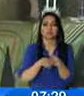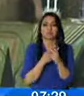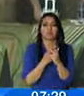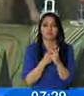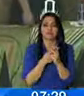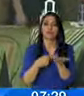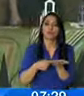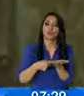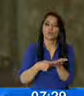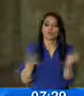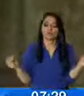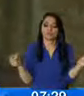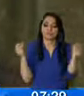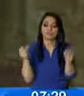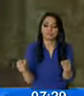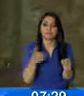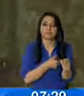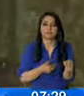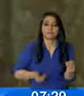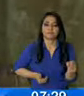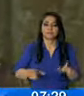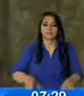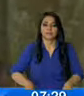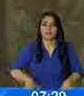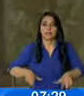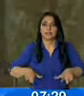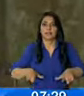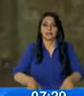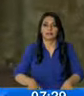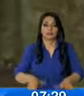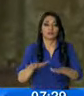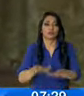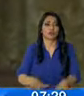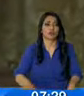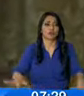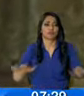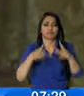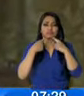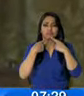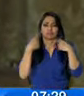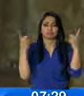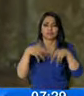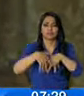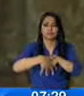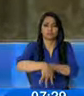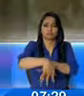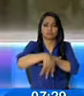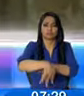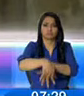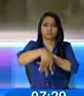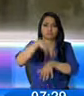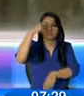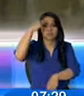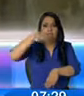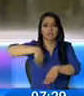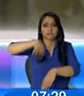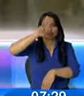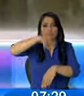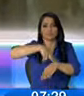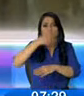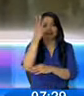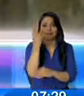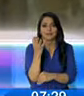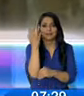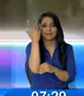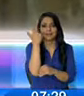primer mandatario convocarnos a una gran movilización nacional en los próximos 15 días de